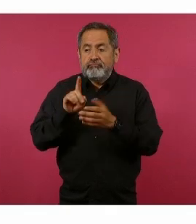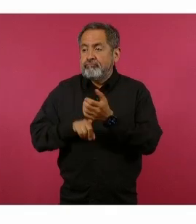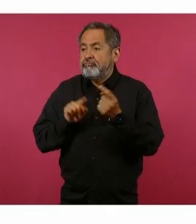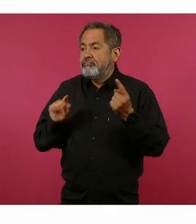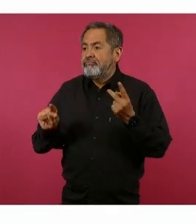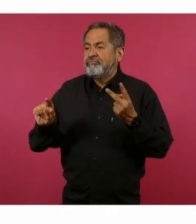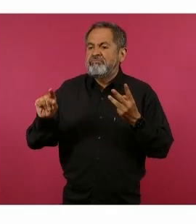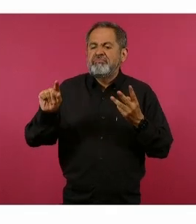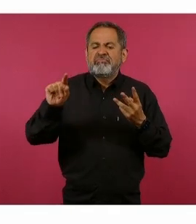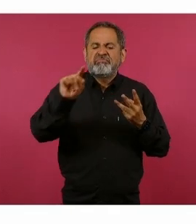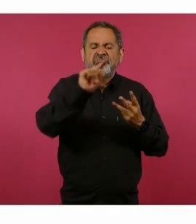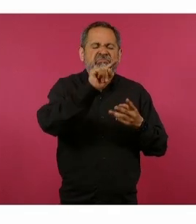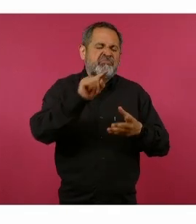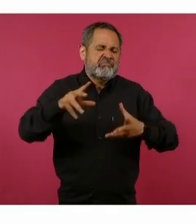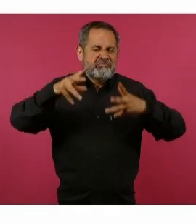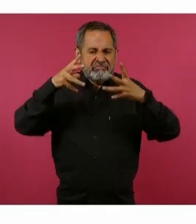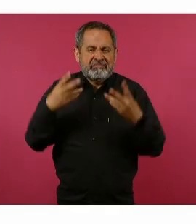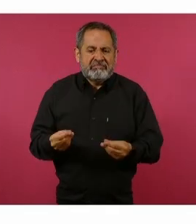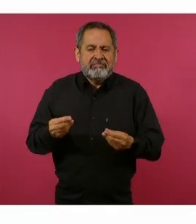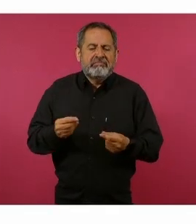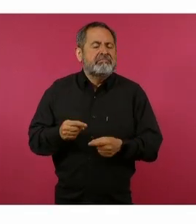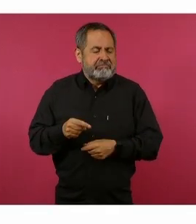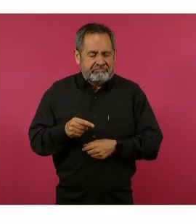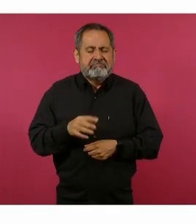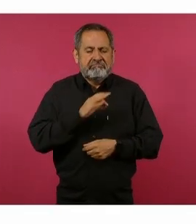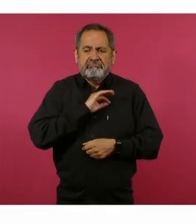2,738 sucursales.